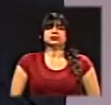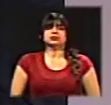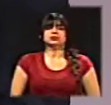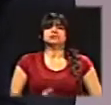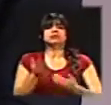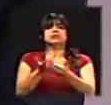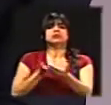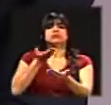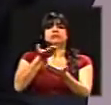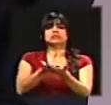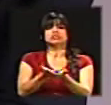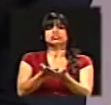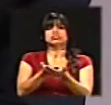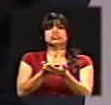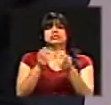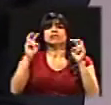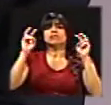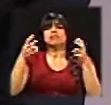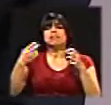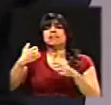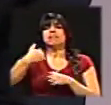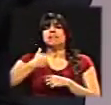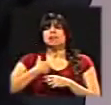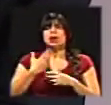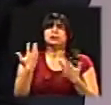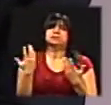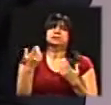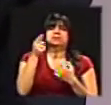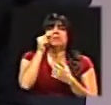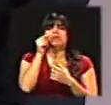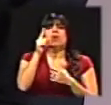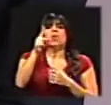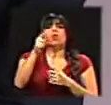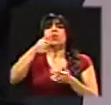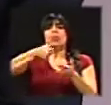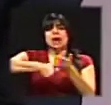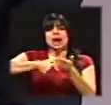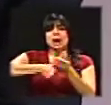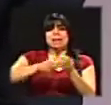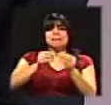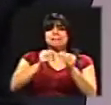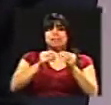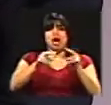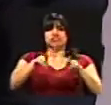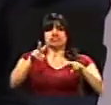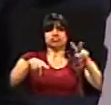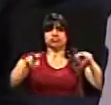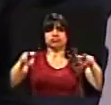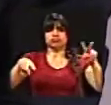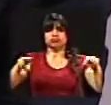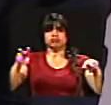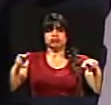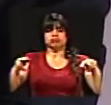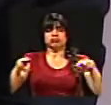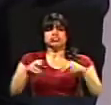está planteando el asunto de que hay un electorado mucho más volátil, donde